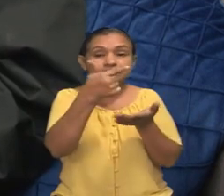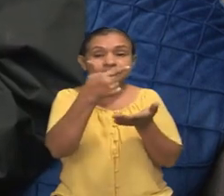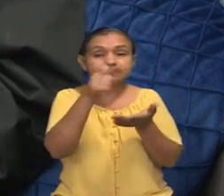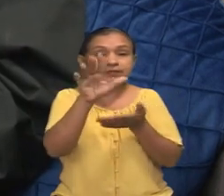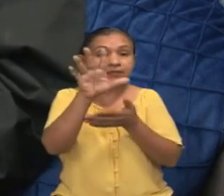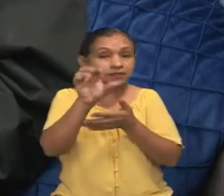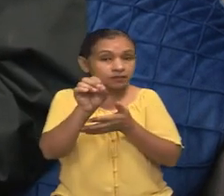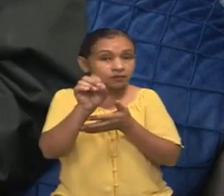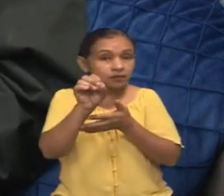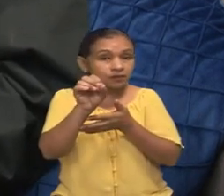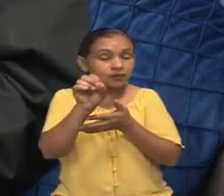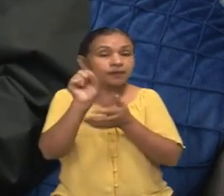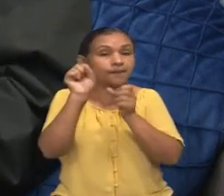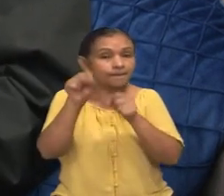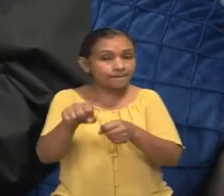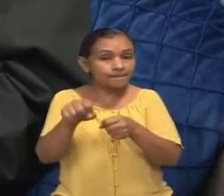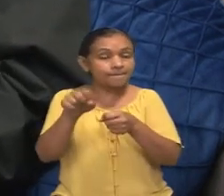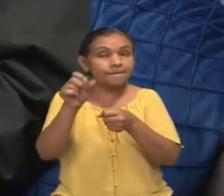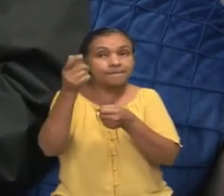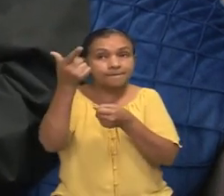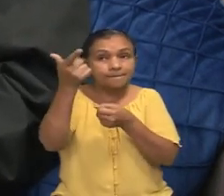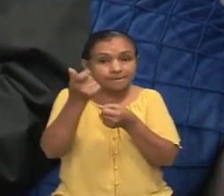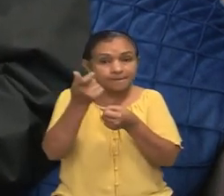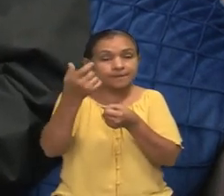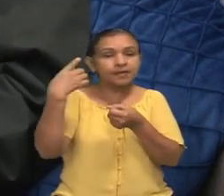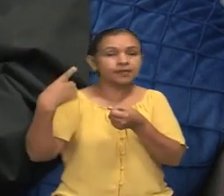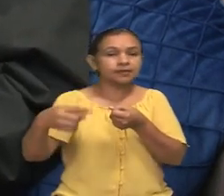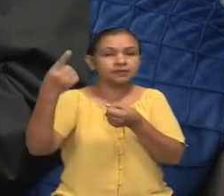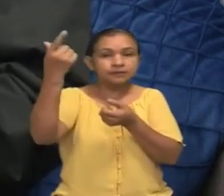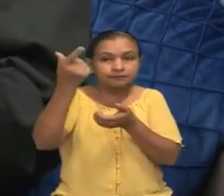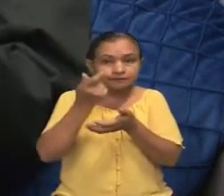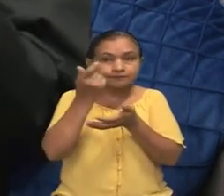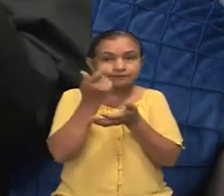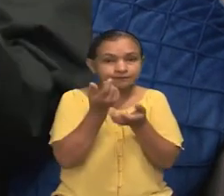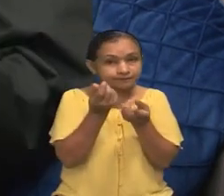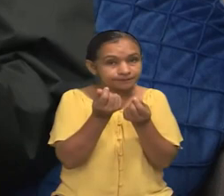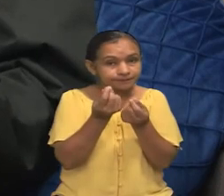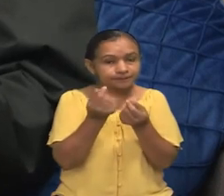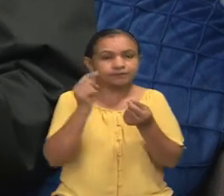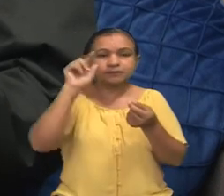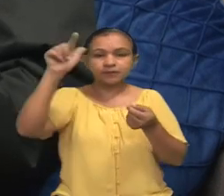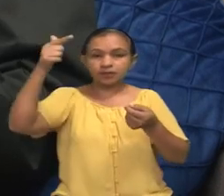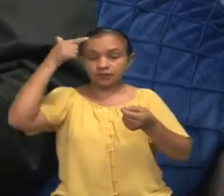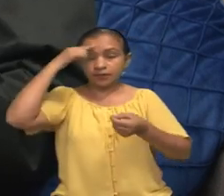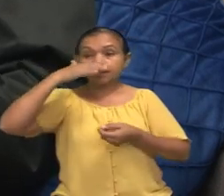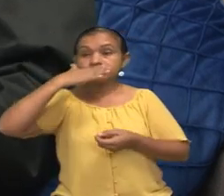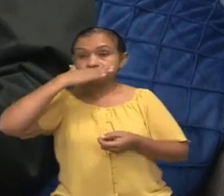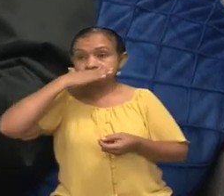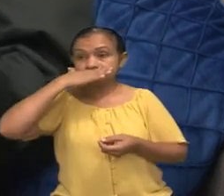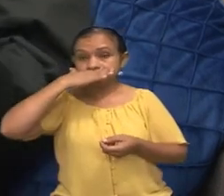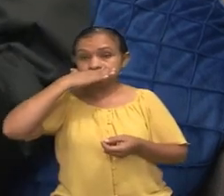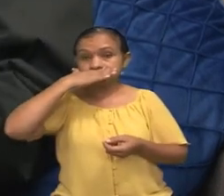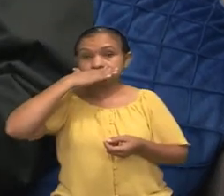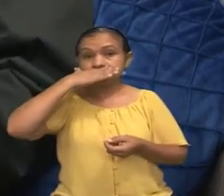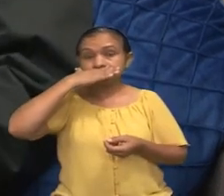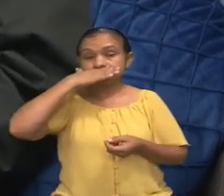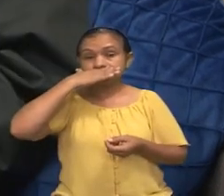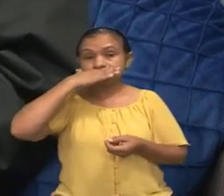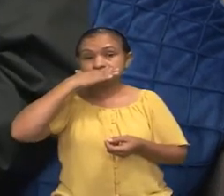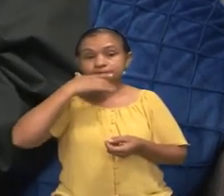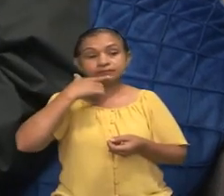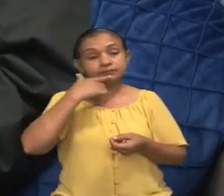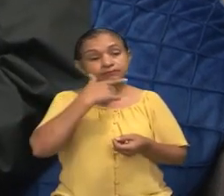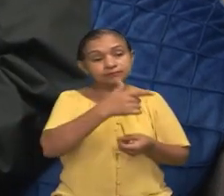750 cotizaciones para tener derecho, ¿no?, a una pensión. Ahora, nuestro gobierno, a solicitud